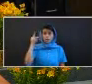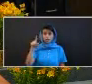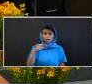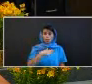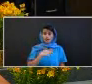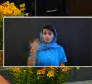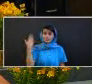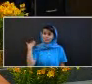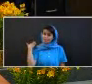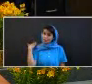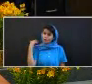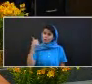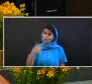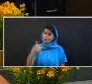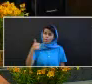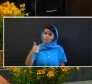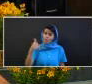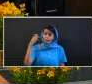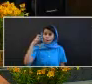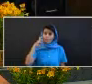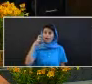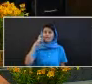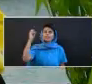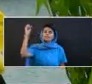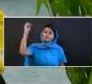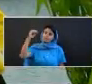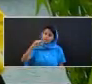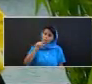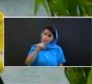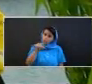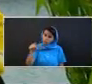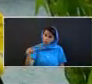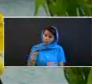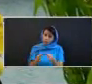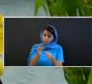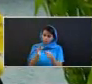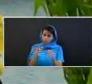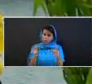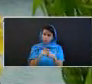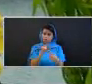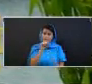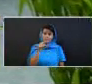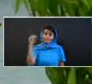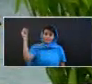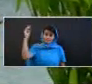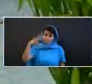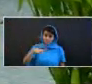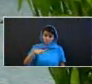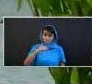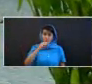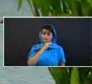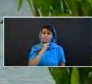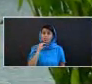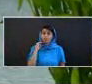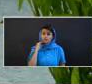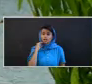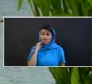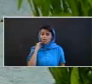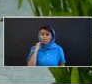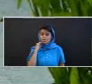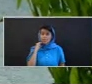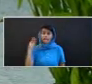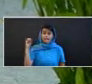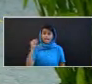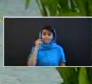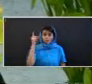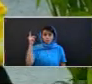bueno. Padre, bendigo a tu pueblo con esta bendición sacerdotal. El